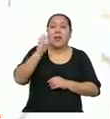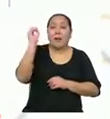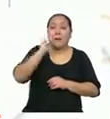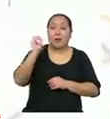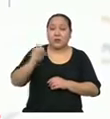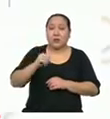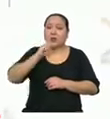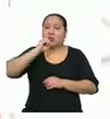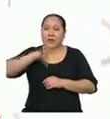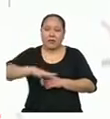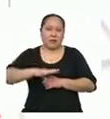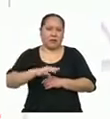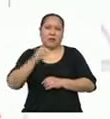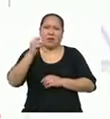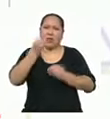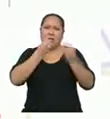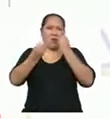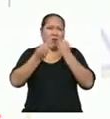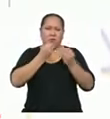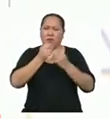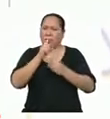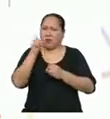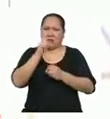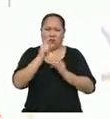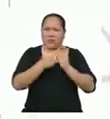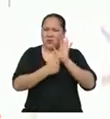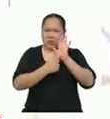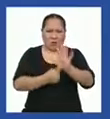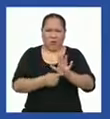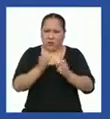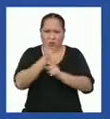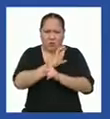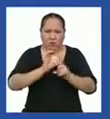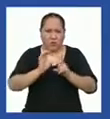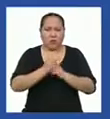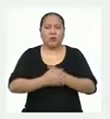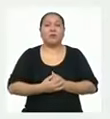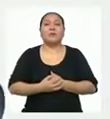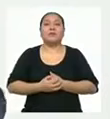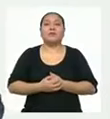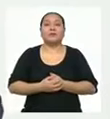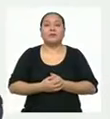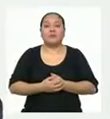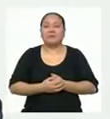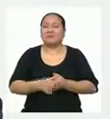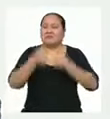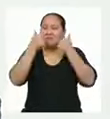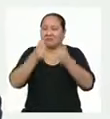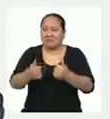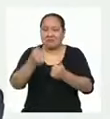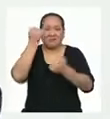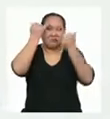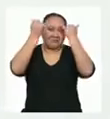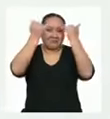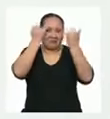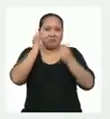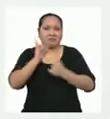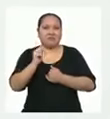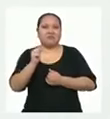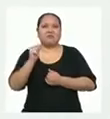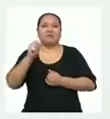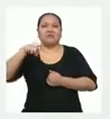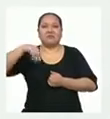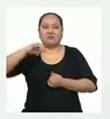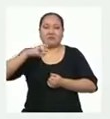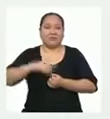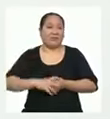que la gastronomía peruana nunca es considerada una expresión cultural. Muy buenas conclusiones, Yanira. Ahora,